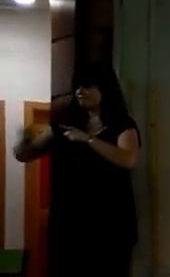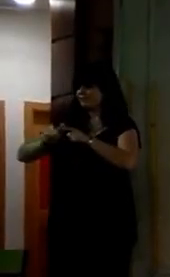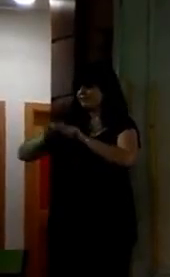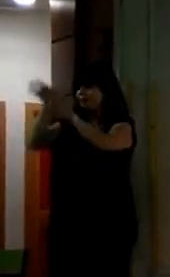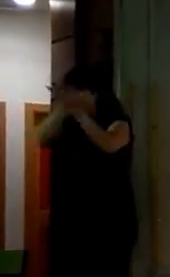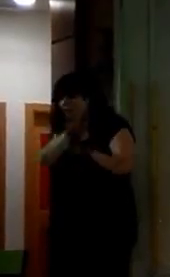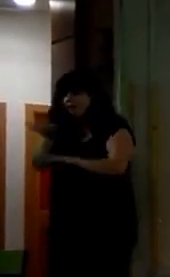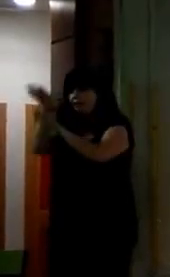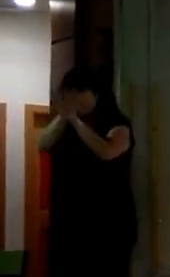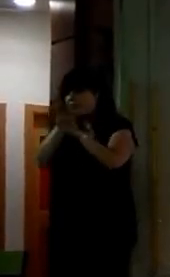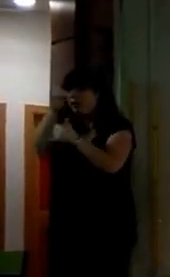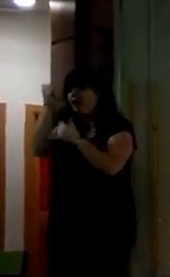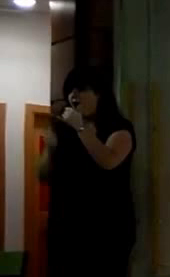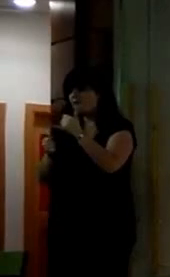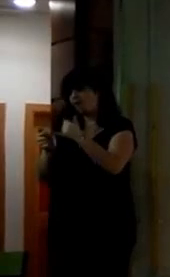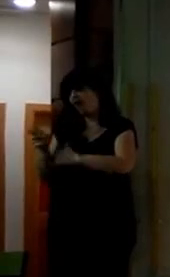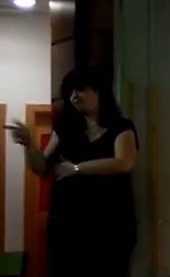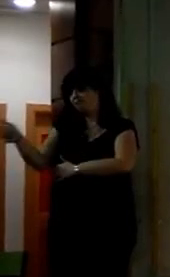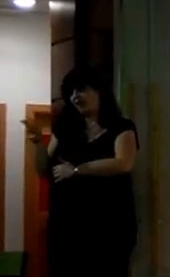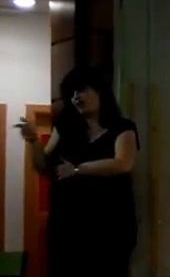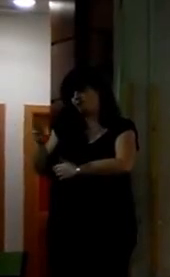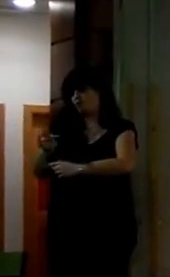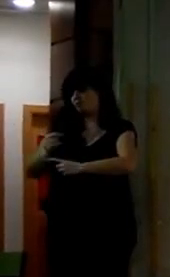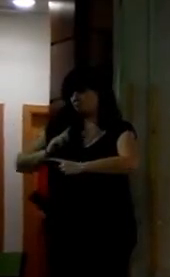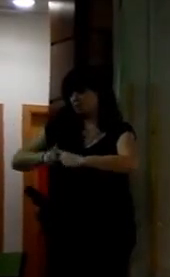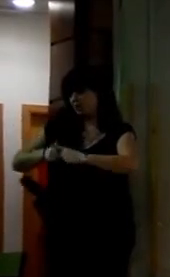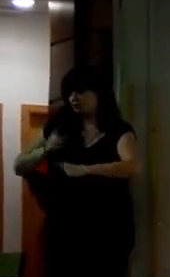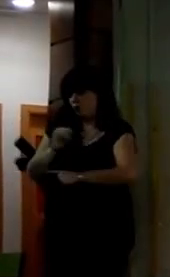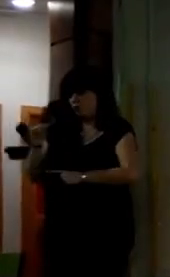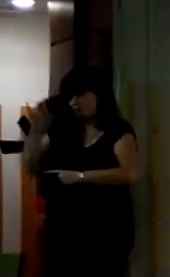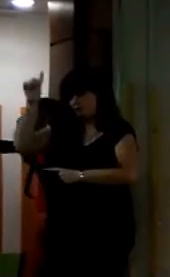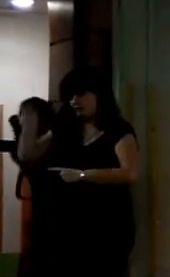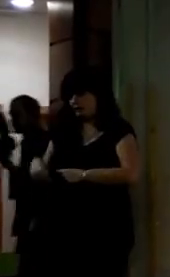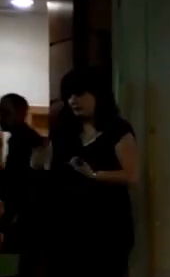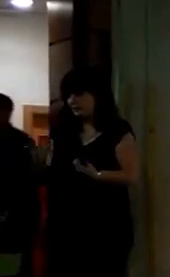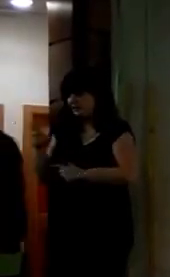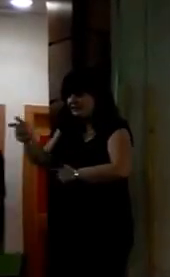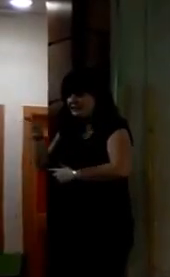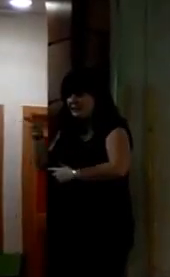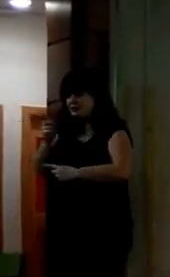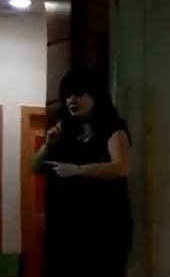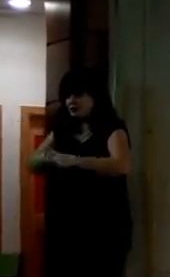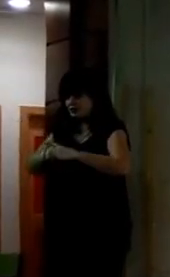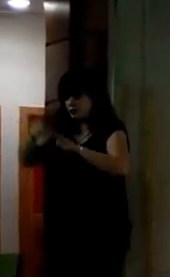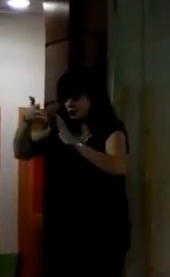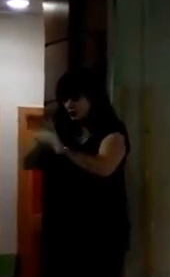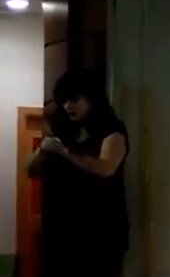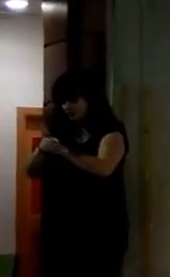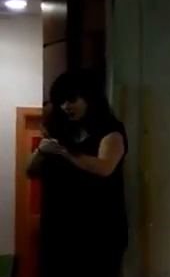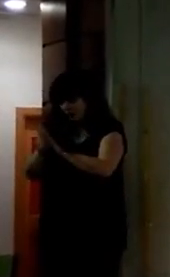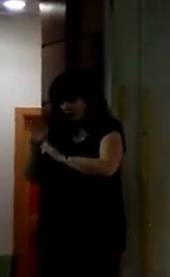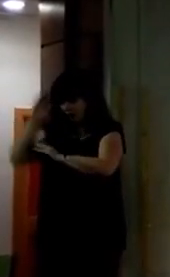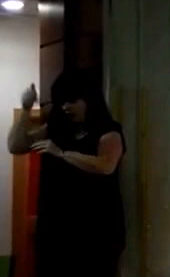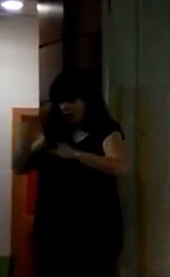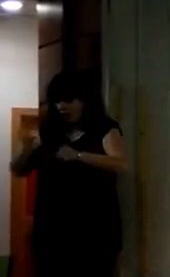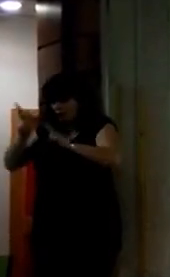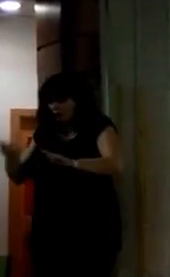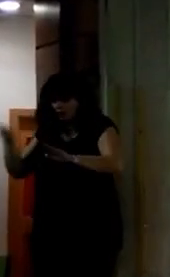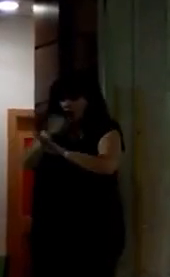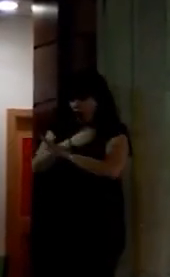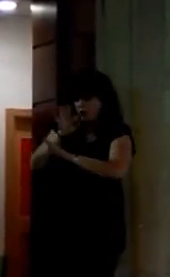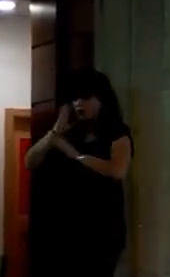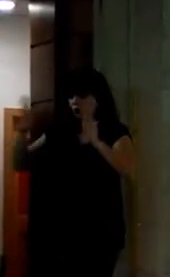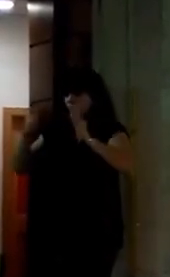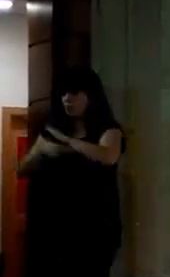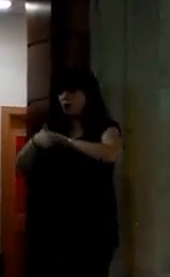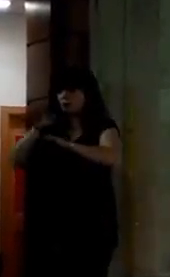que con dereito de pernada. O dereito de pernada non é algo que se xa predemocrático ou que se xa